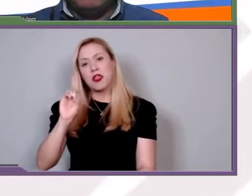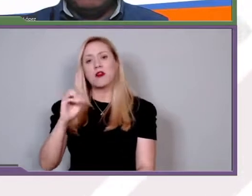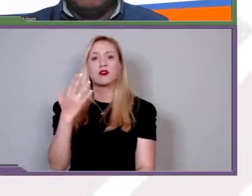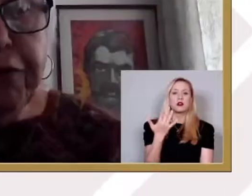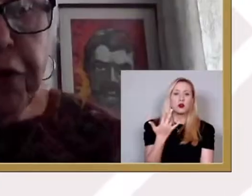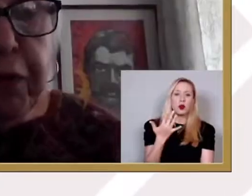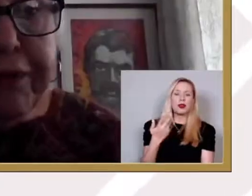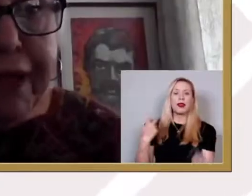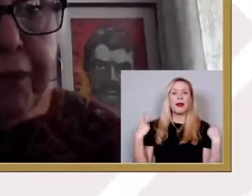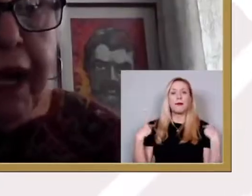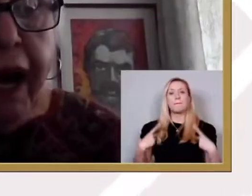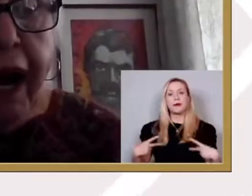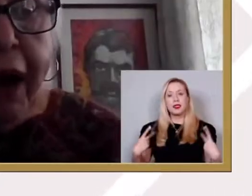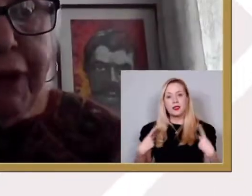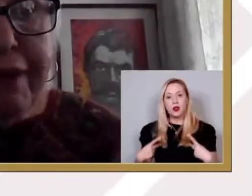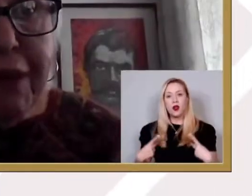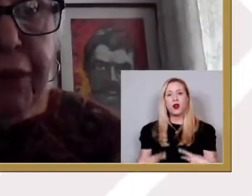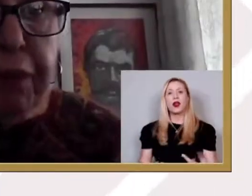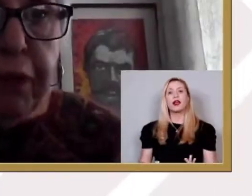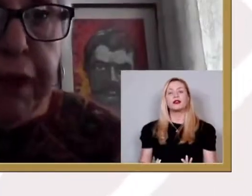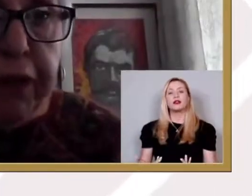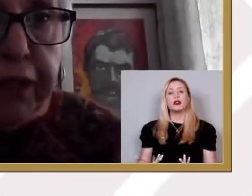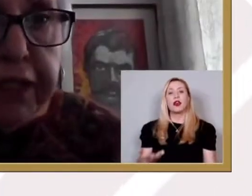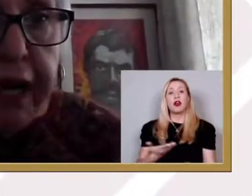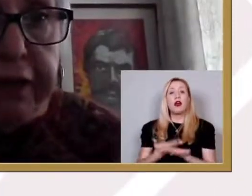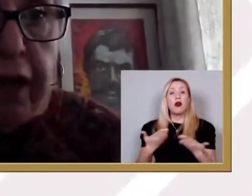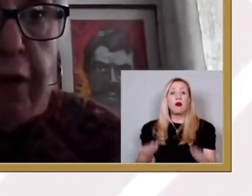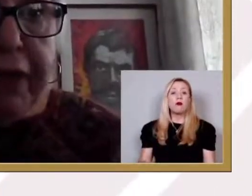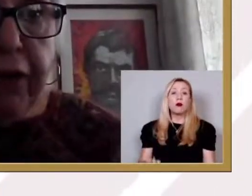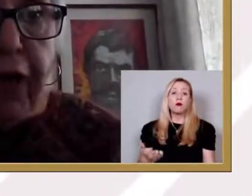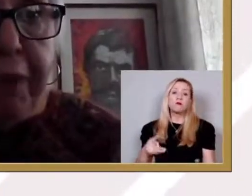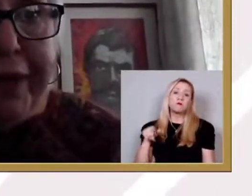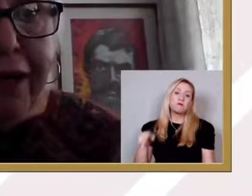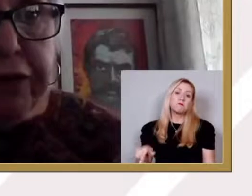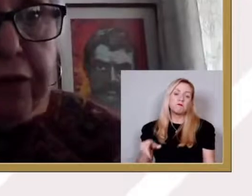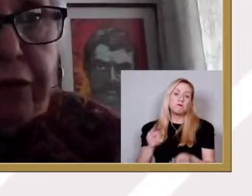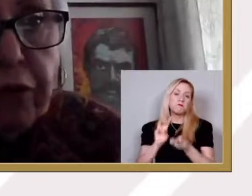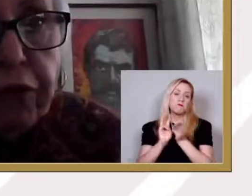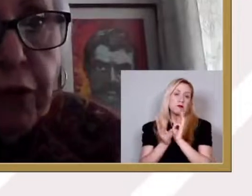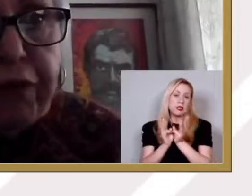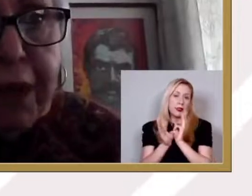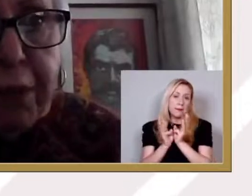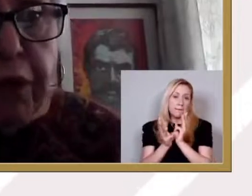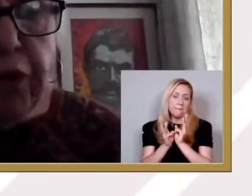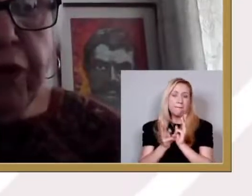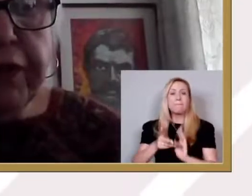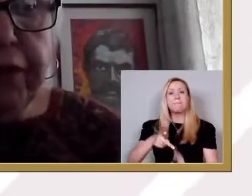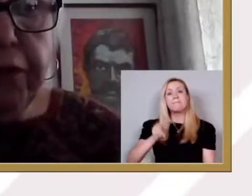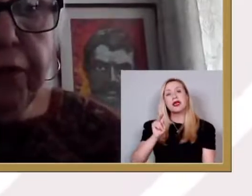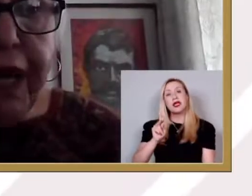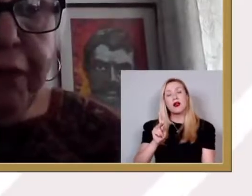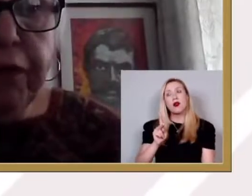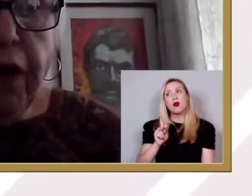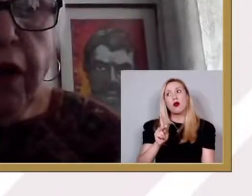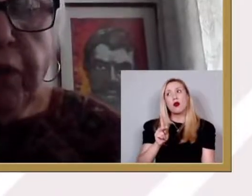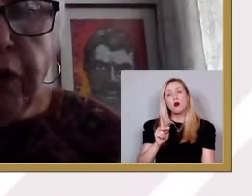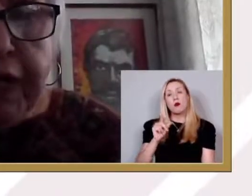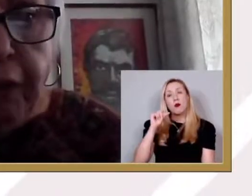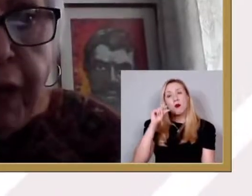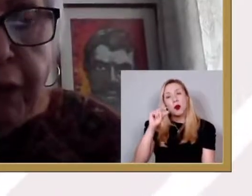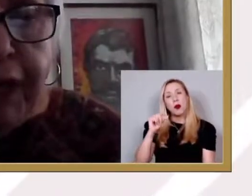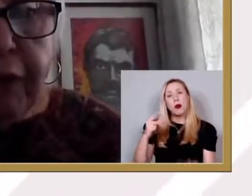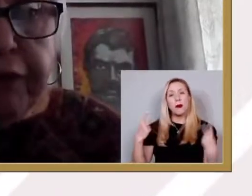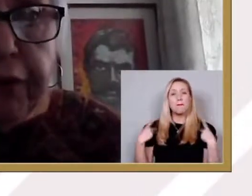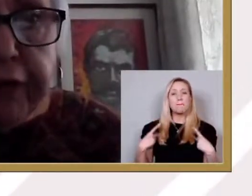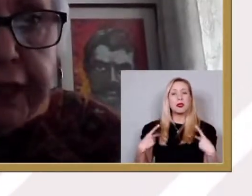personas con una difusión más amplia. Ahora lo hacemos por medio de chat, pero no, apenas somos tan pocos los que nos juntamos,